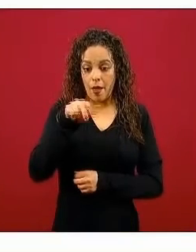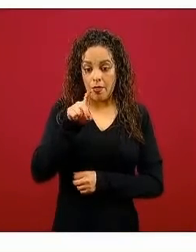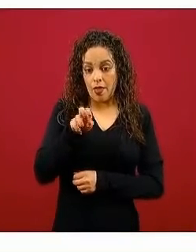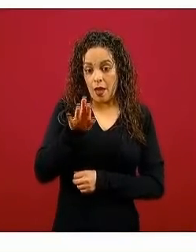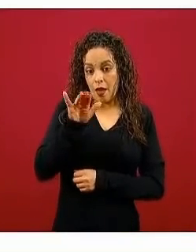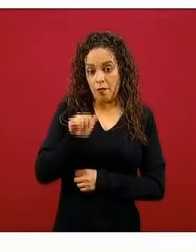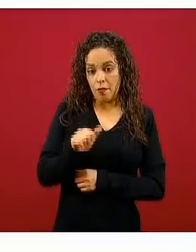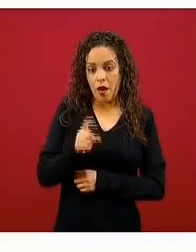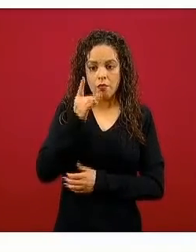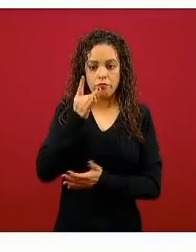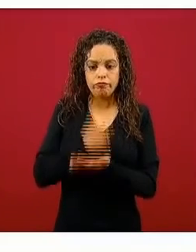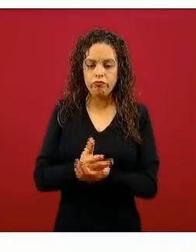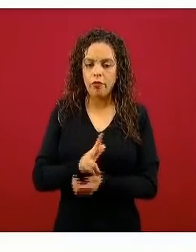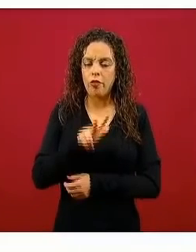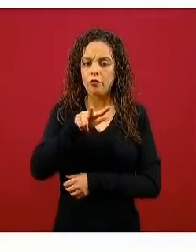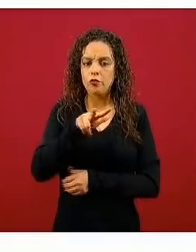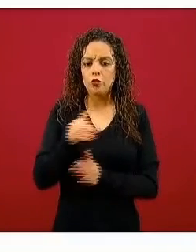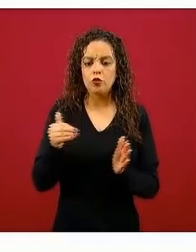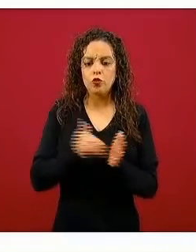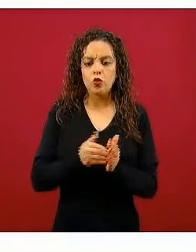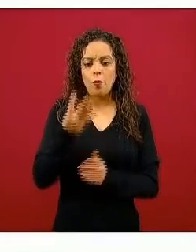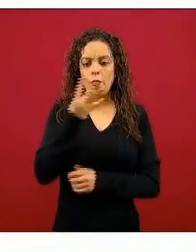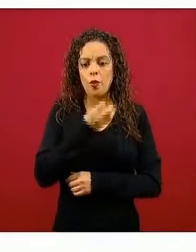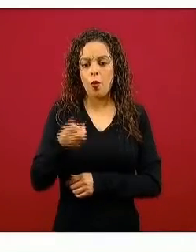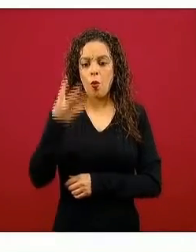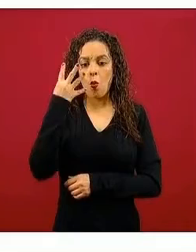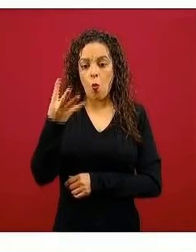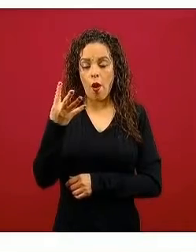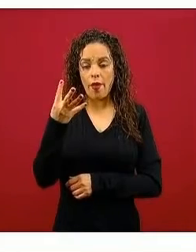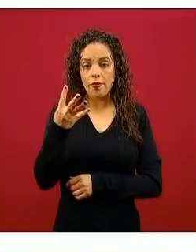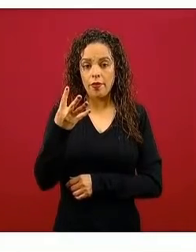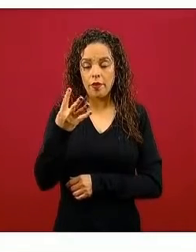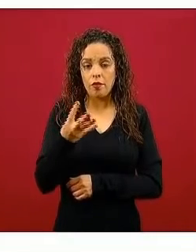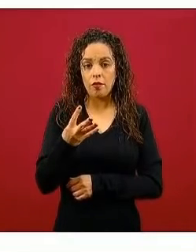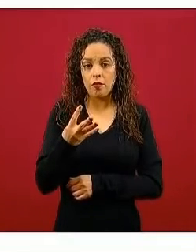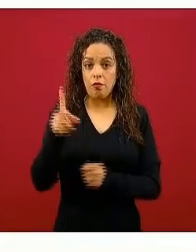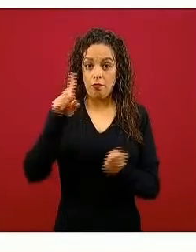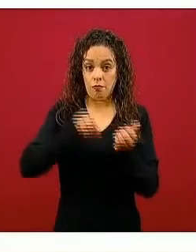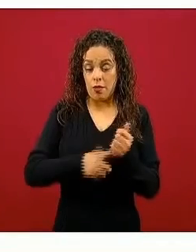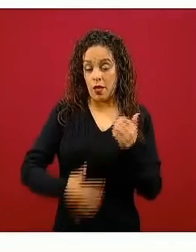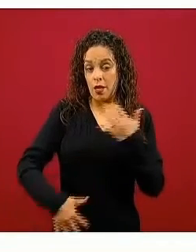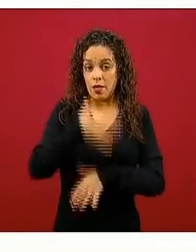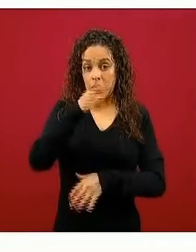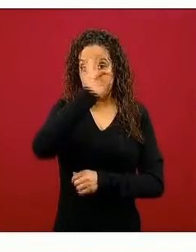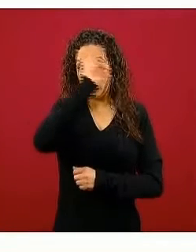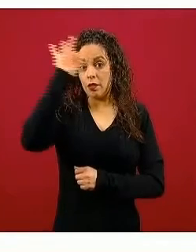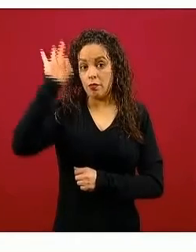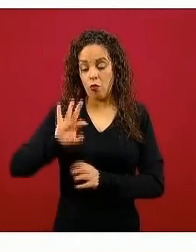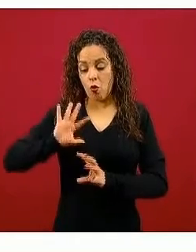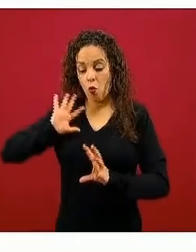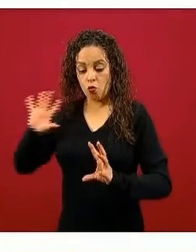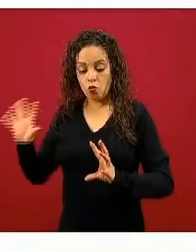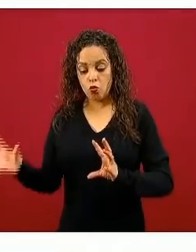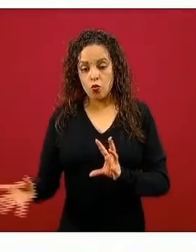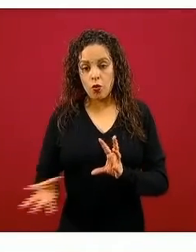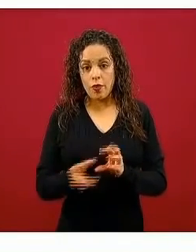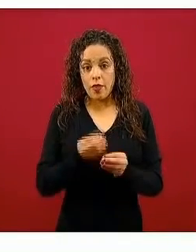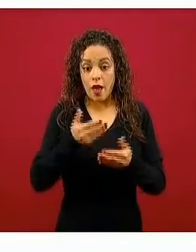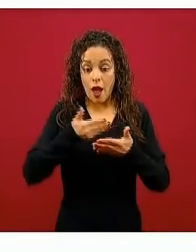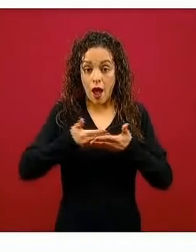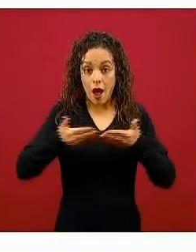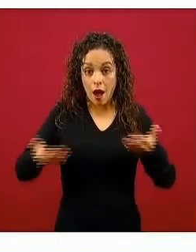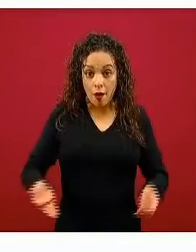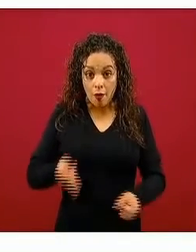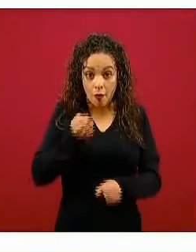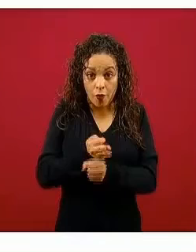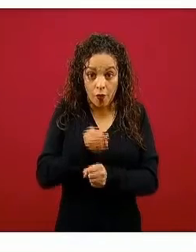solamente 18.904 casos, que representan el 15% del total de casos que hasta el momento han ocurrido